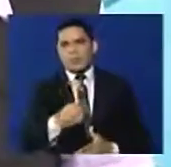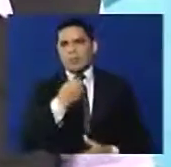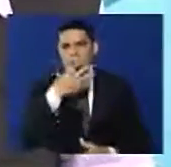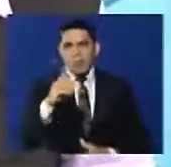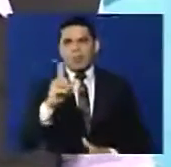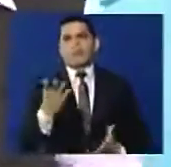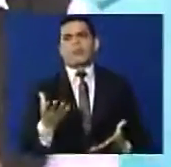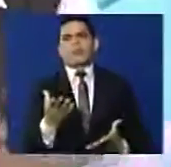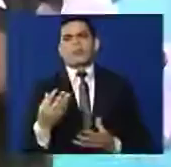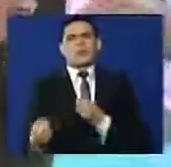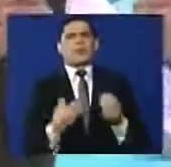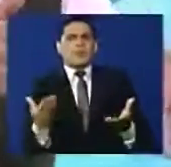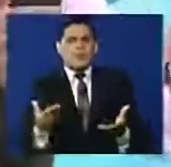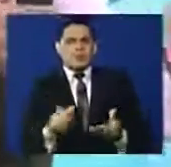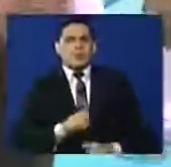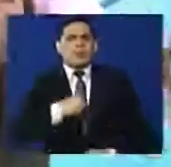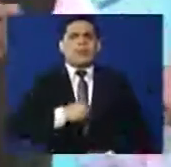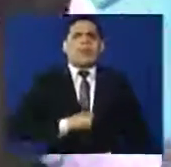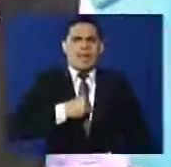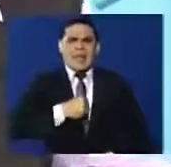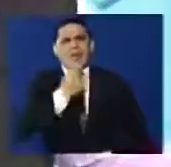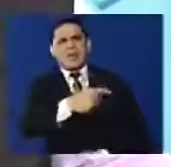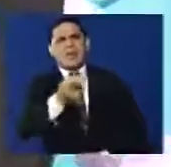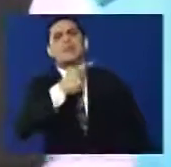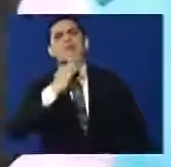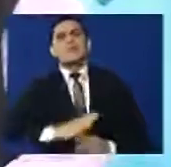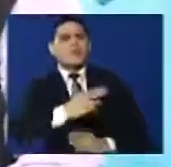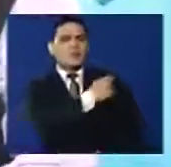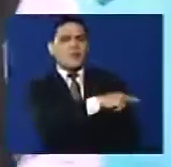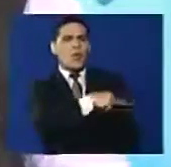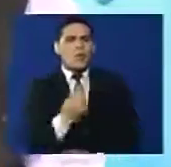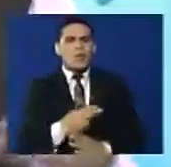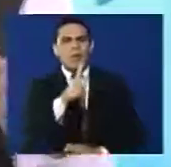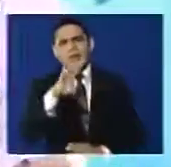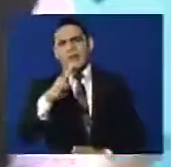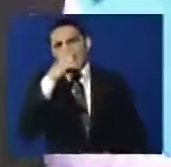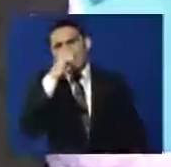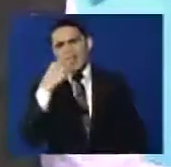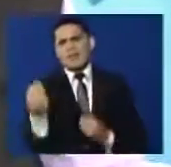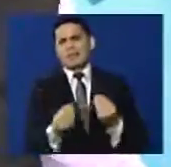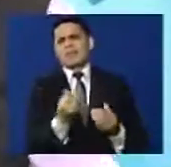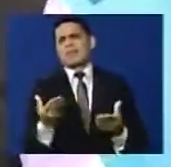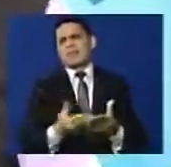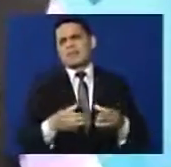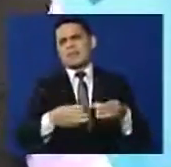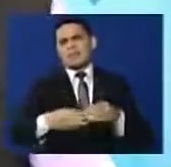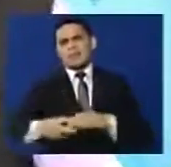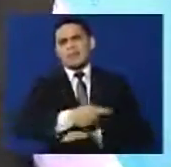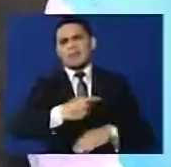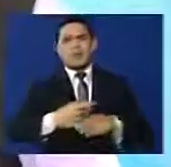lógico, ¿entiendes? Que la gente se esté muriendo de mengua en los hospitales todavía después de 14 años. Eso no puede ser un gobierno de izquierda.